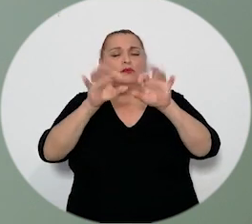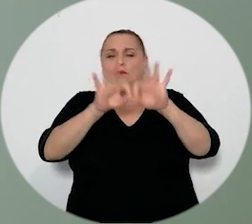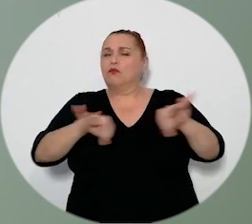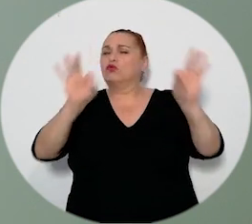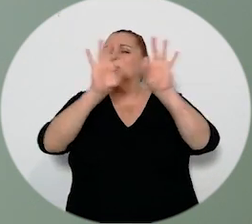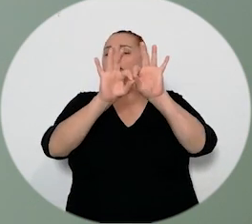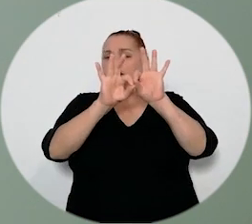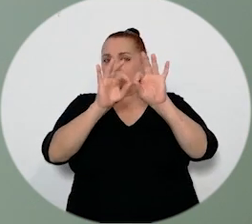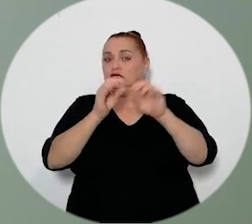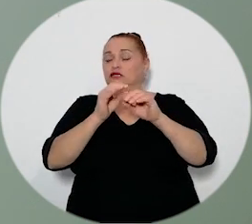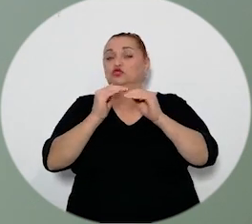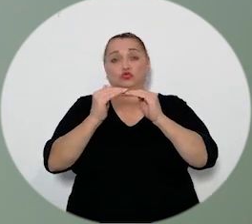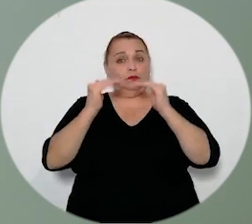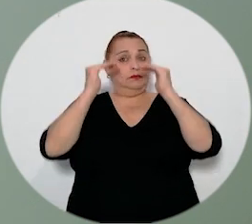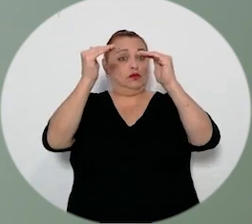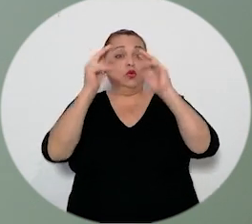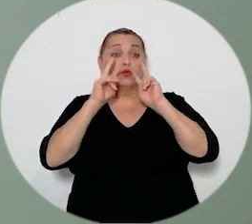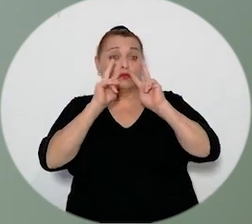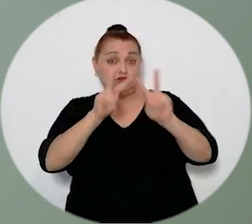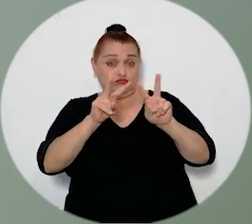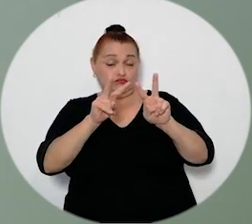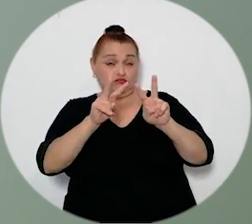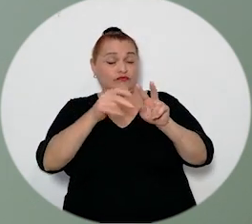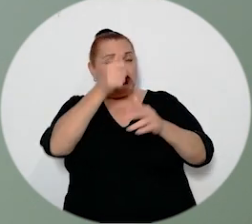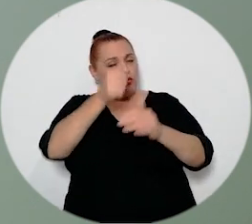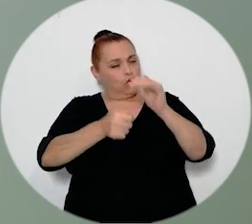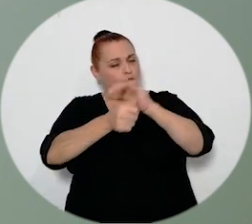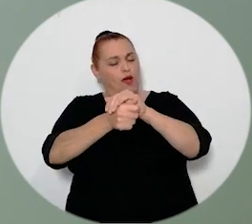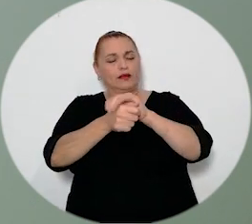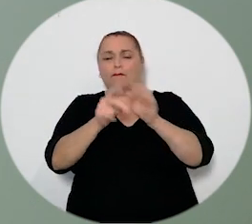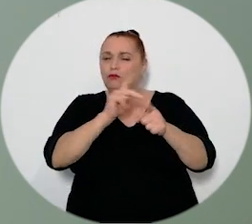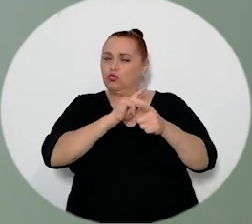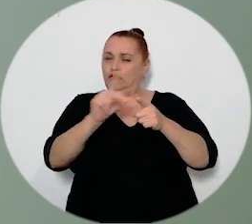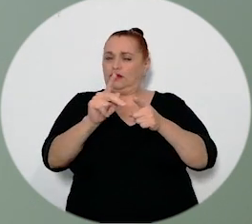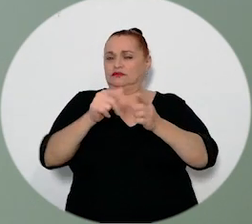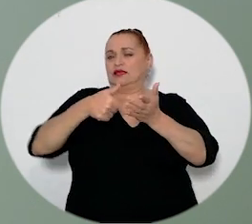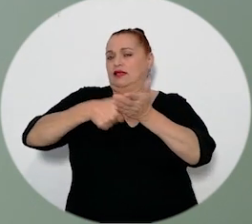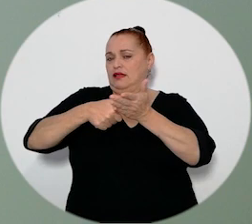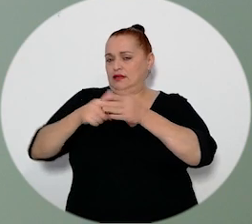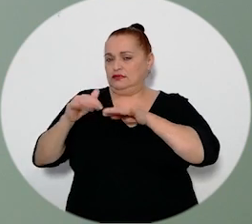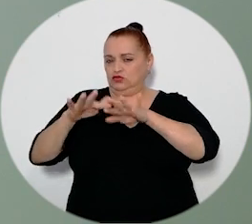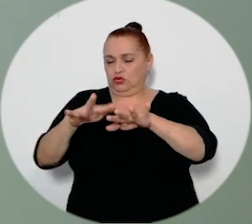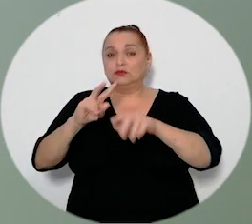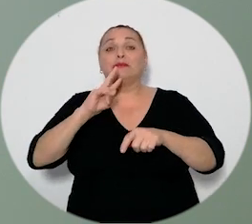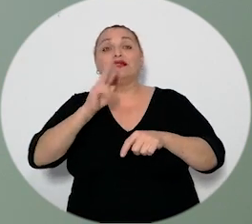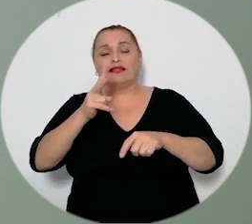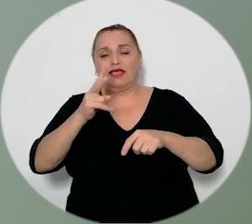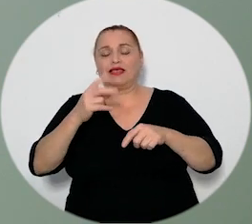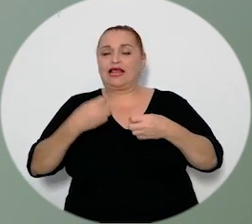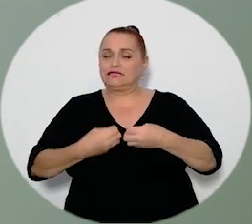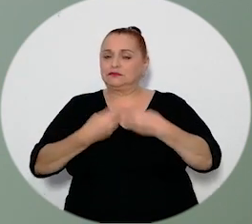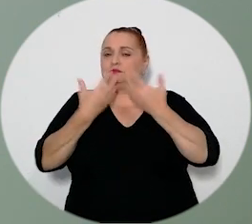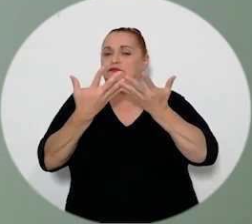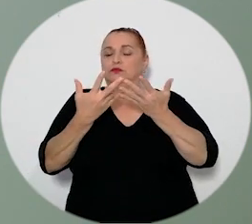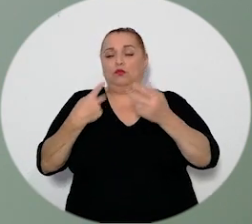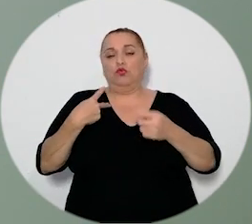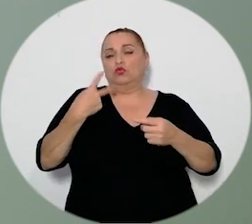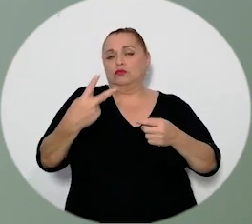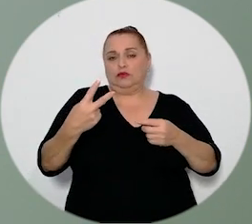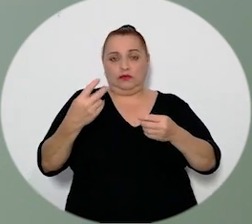superior, ya que observándolas se resguarda la pureza de las elecciones y con ello la verdadera expresión de la voluntad